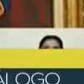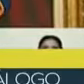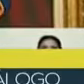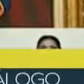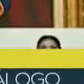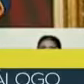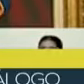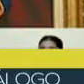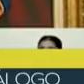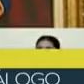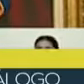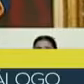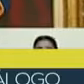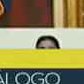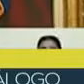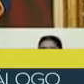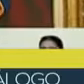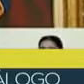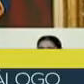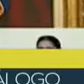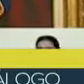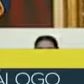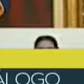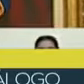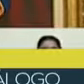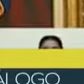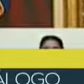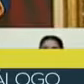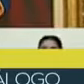actrices, actores, películas,